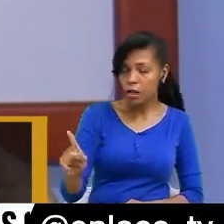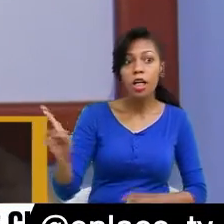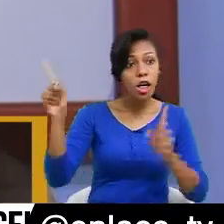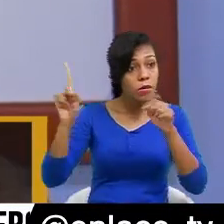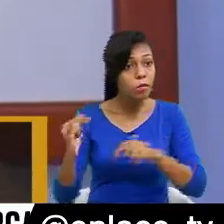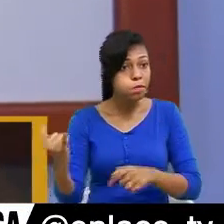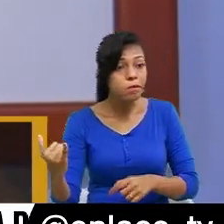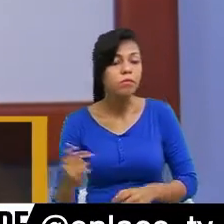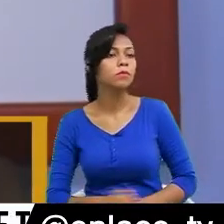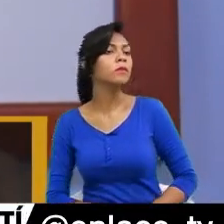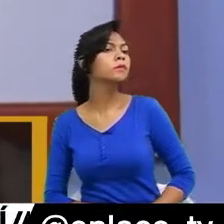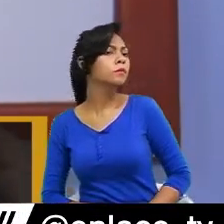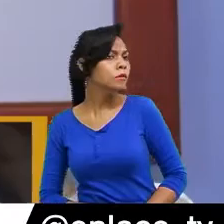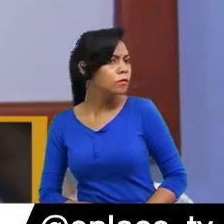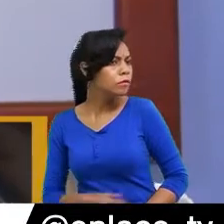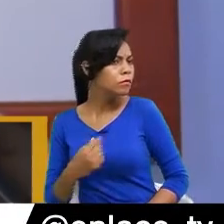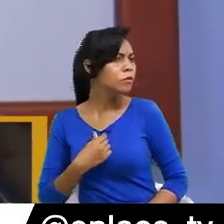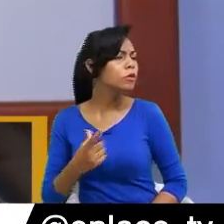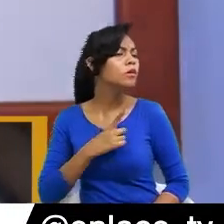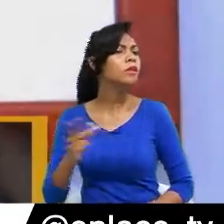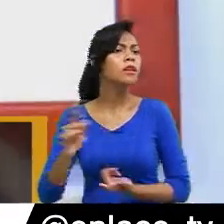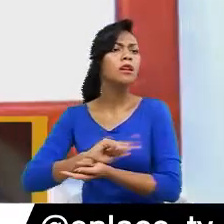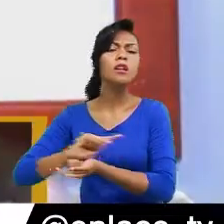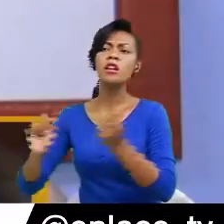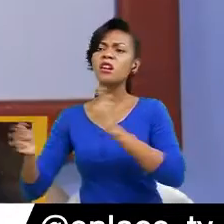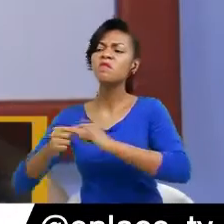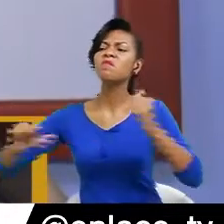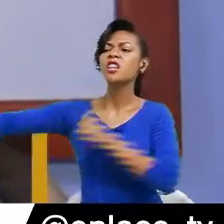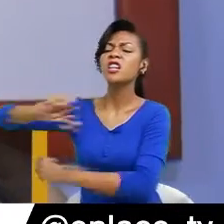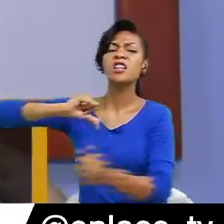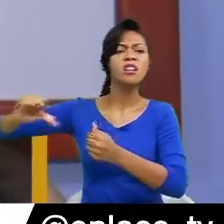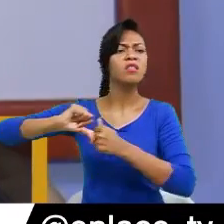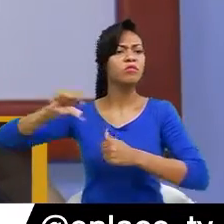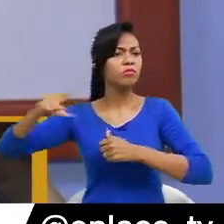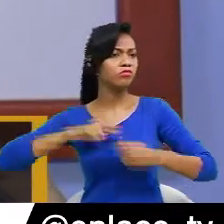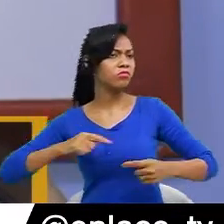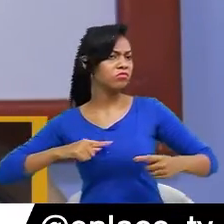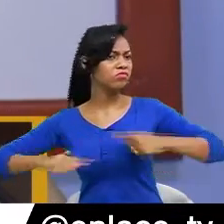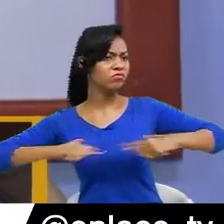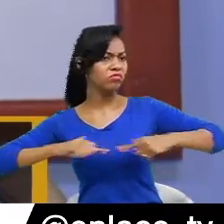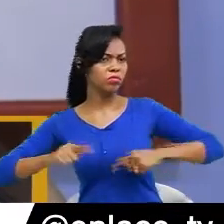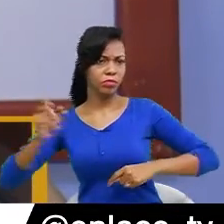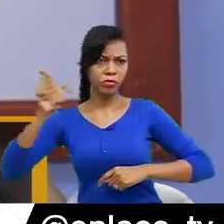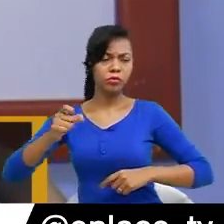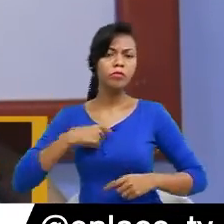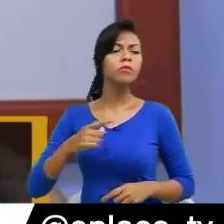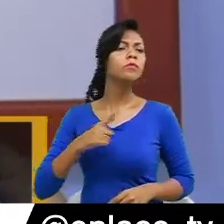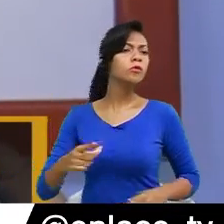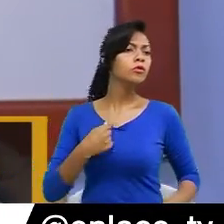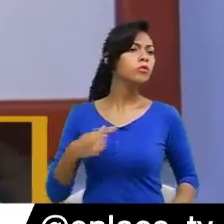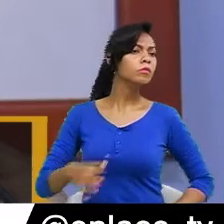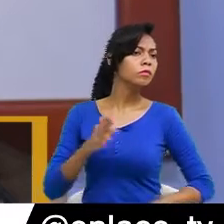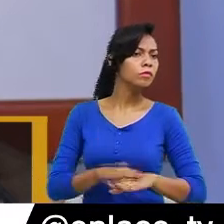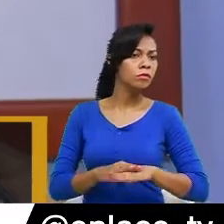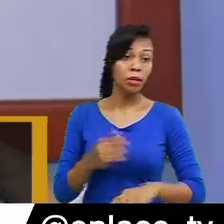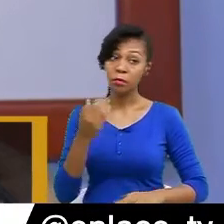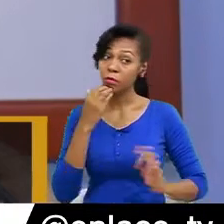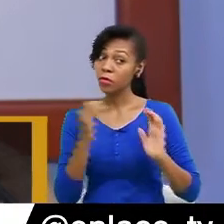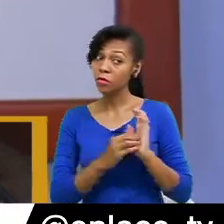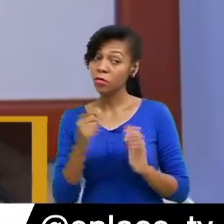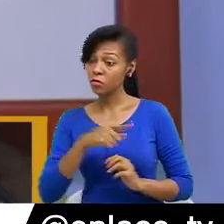él había liderado el cambio del gerente en Cochoferes. Él me dijo que si el convenio escolar lo ganaba